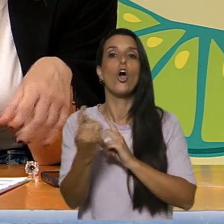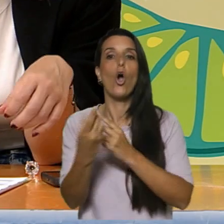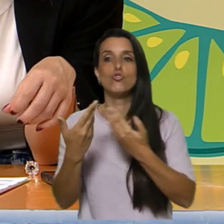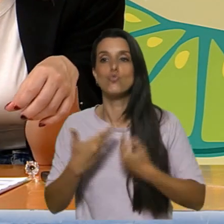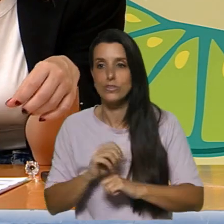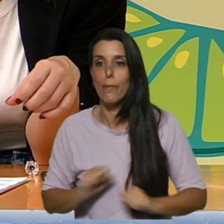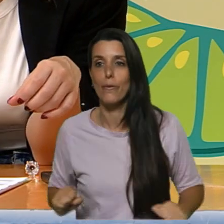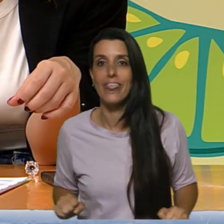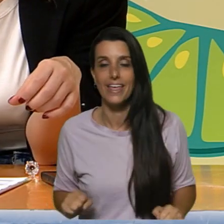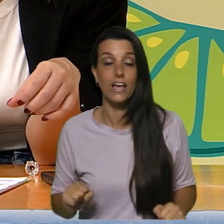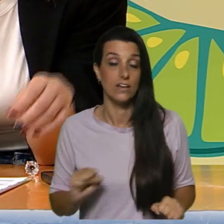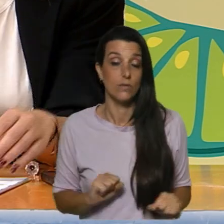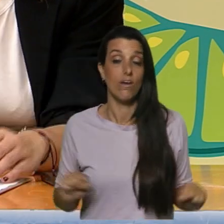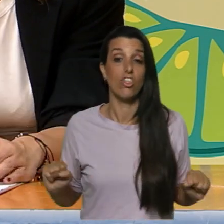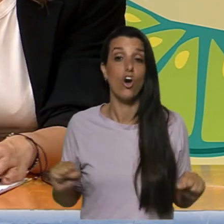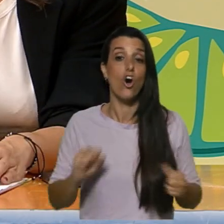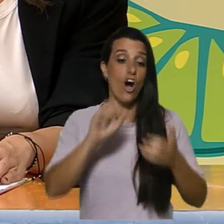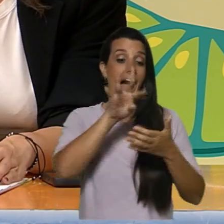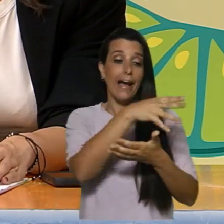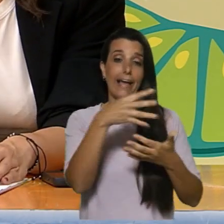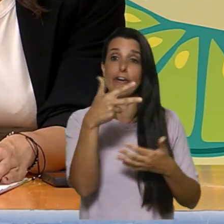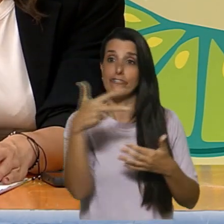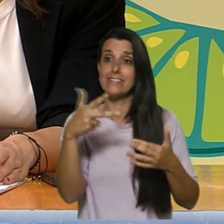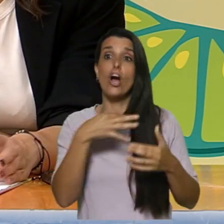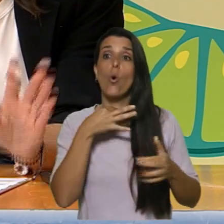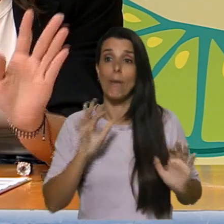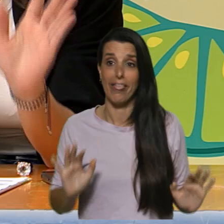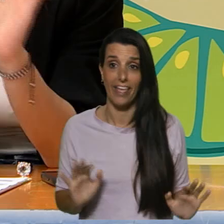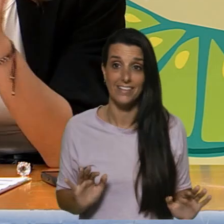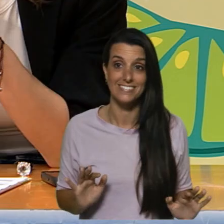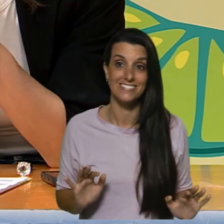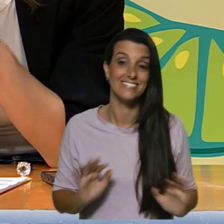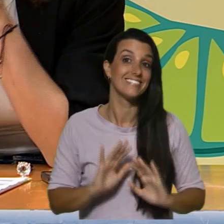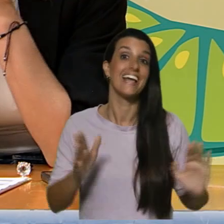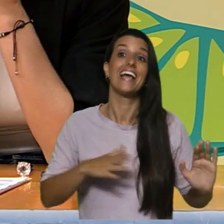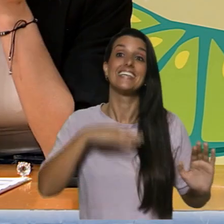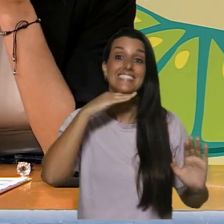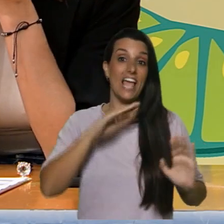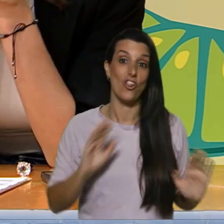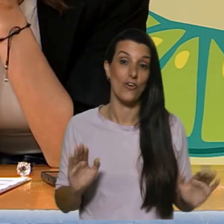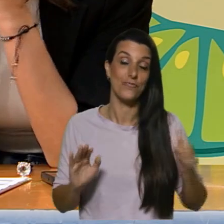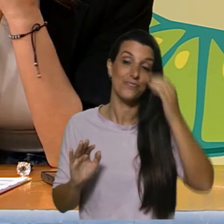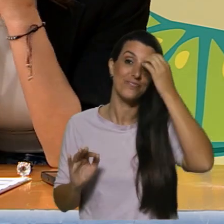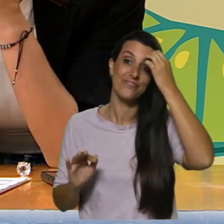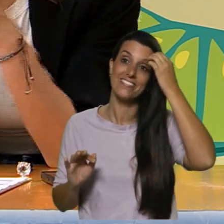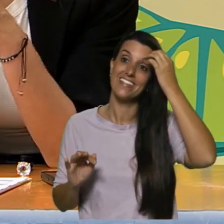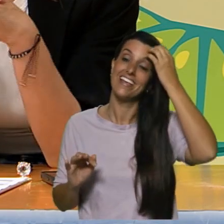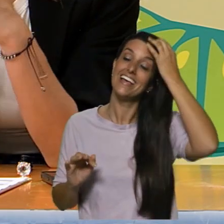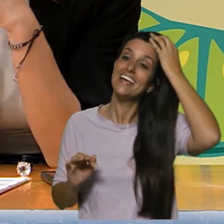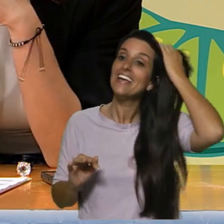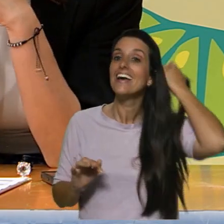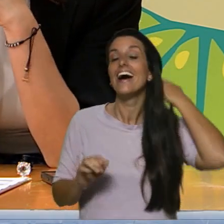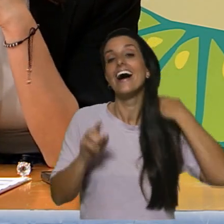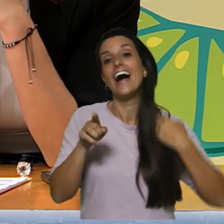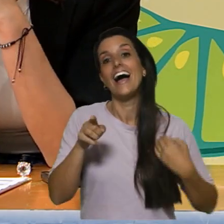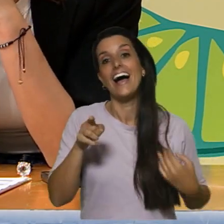consultas. Tengo la agenda bastante cargada. Me imagino, nosotros nos damos abasto con todo lo que le pedimos. No se preocupe. ¿Cómo vamos con ese cambio de